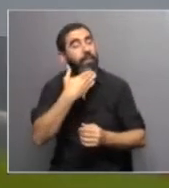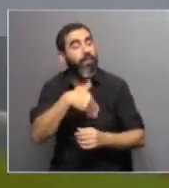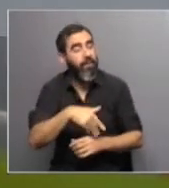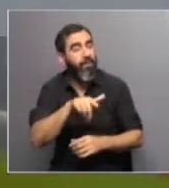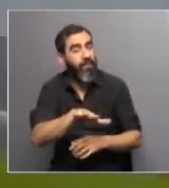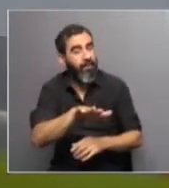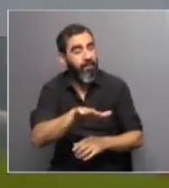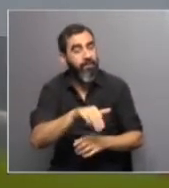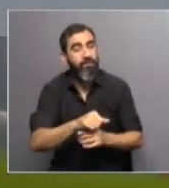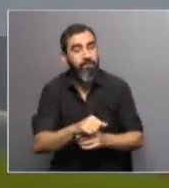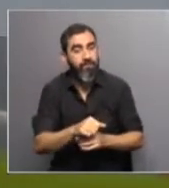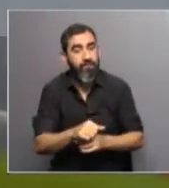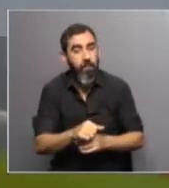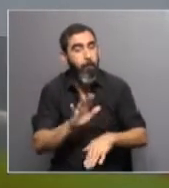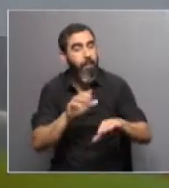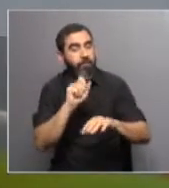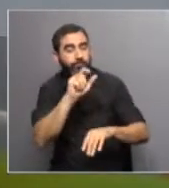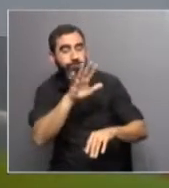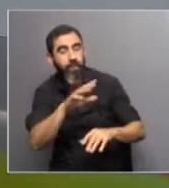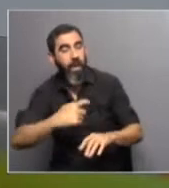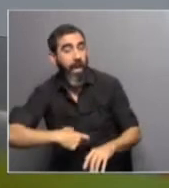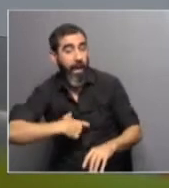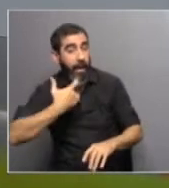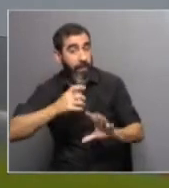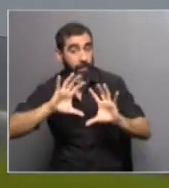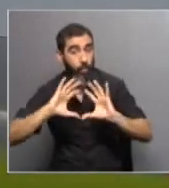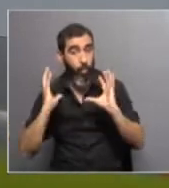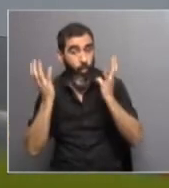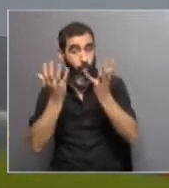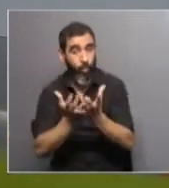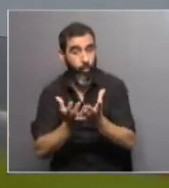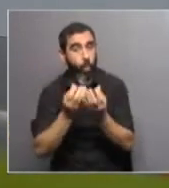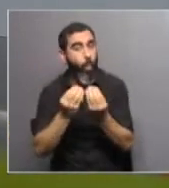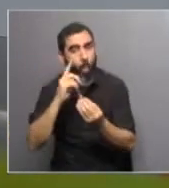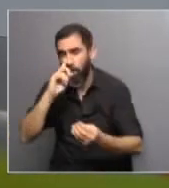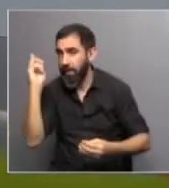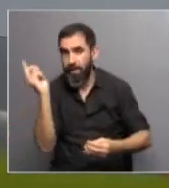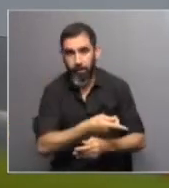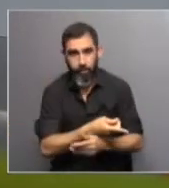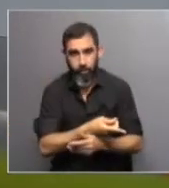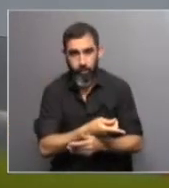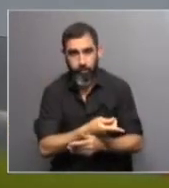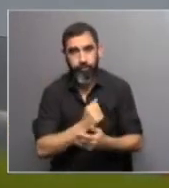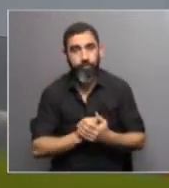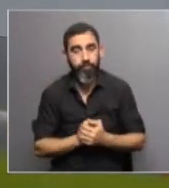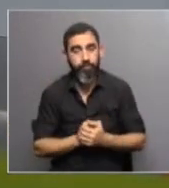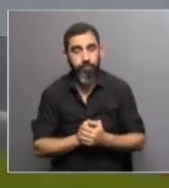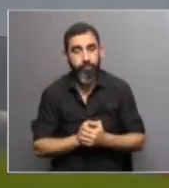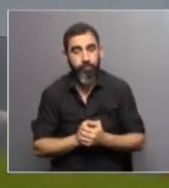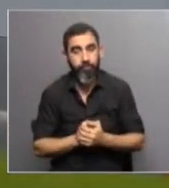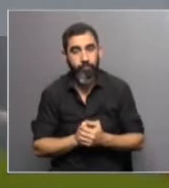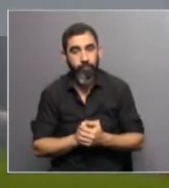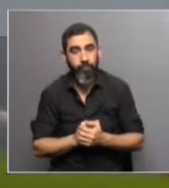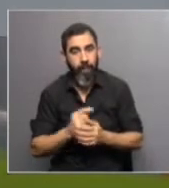que una de las cosas que caracteriza el calentamiento del planeta es la rapidez con que ocurrió, ¿sí? La